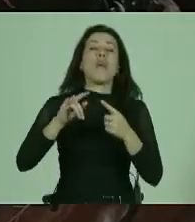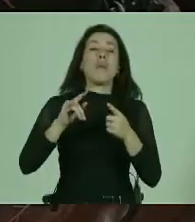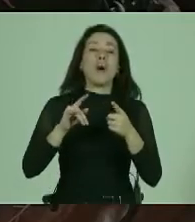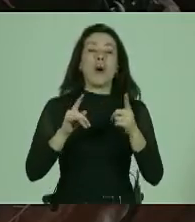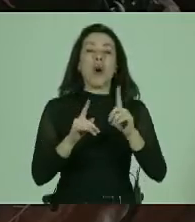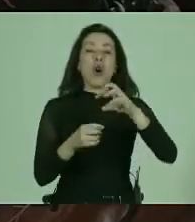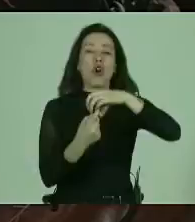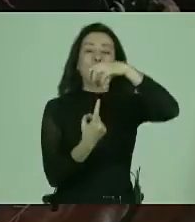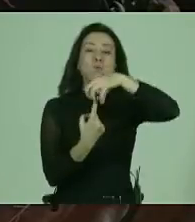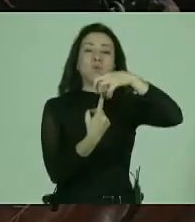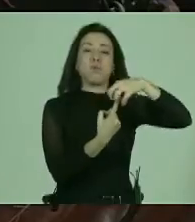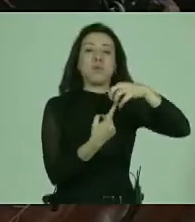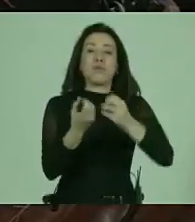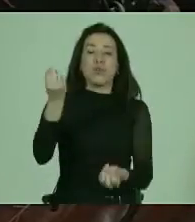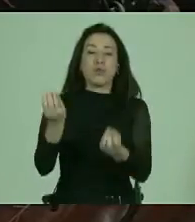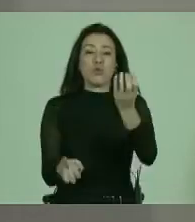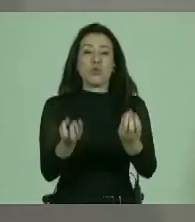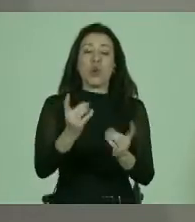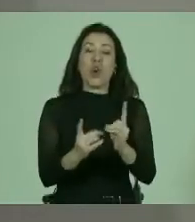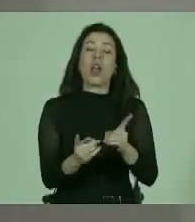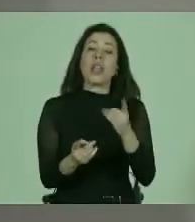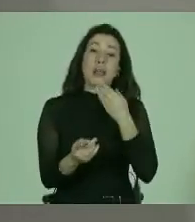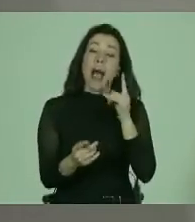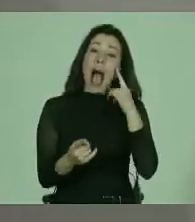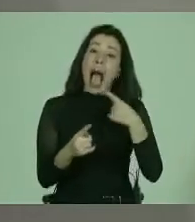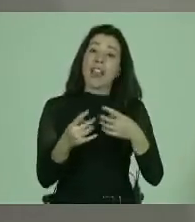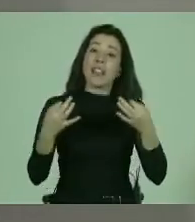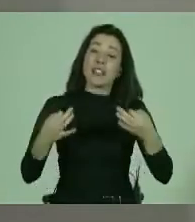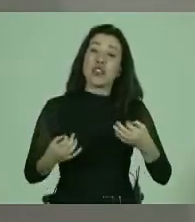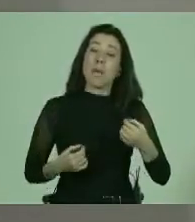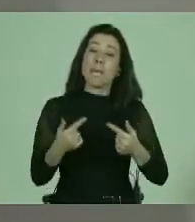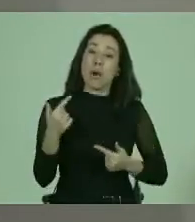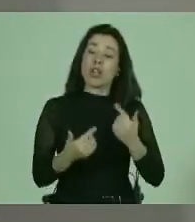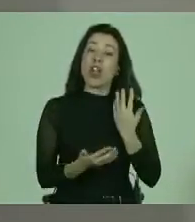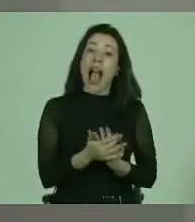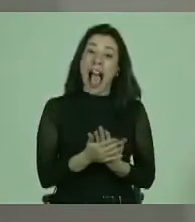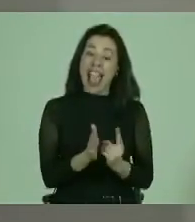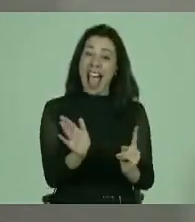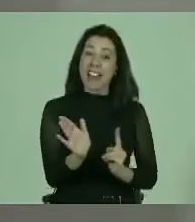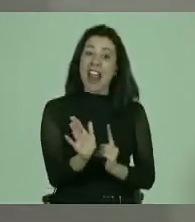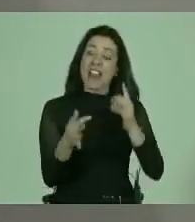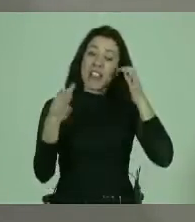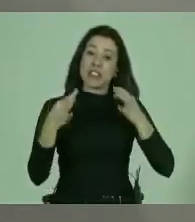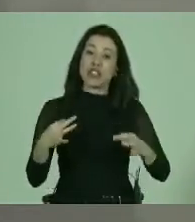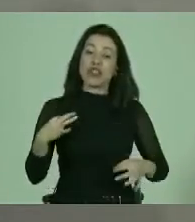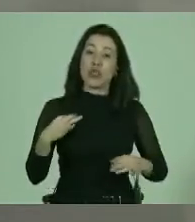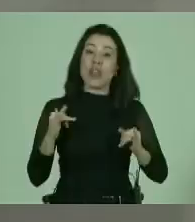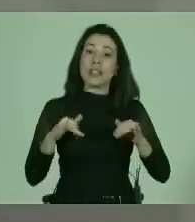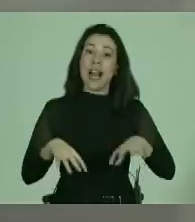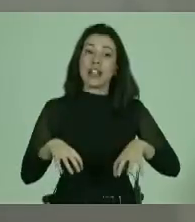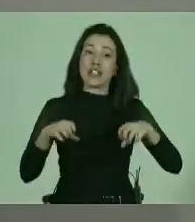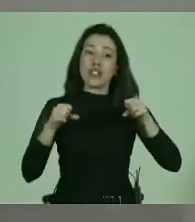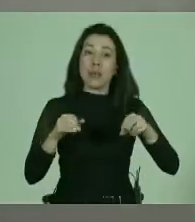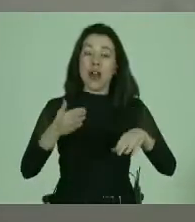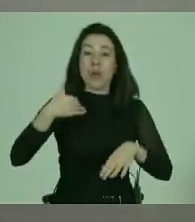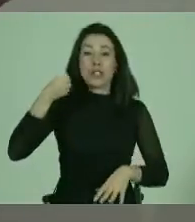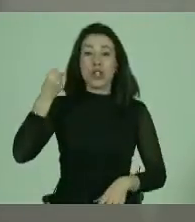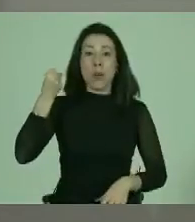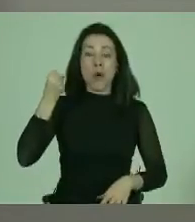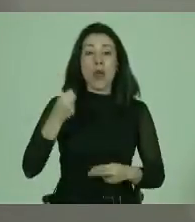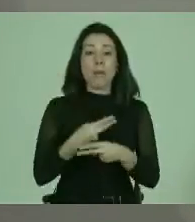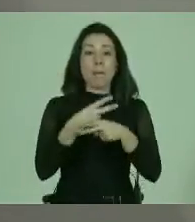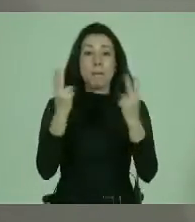tienen detrás decisiones políticas y por lo tanto tienen detrás decisiones ciudadanas y si la toman nuestros poderes